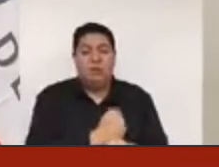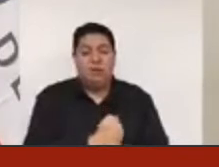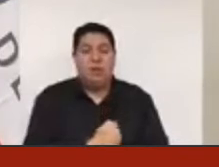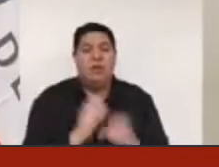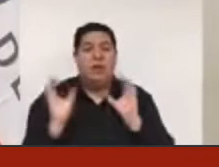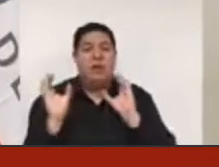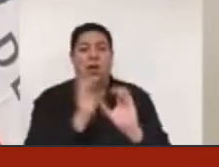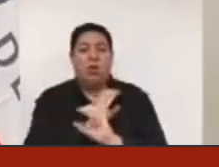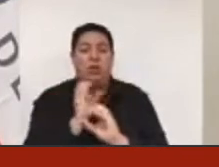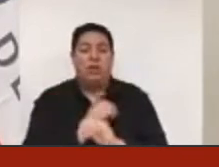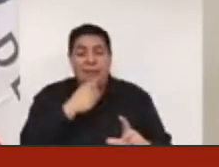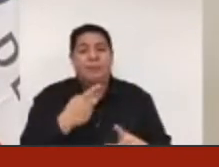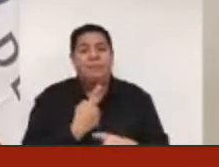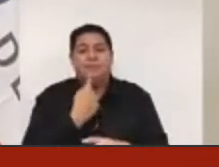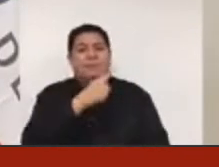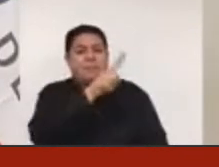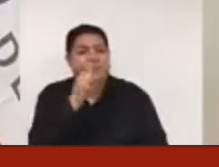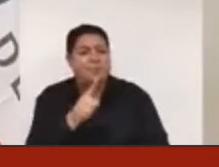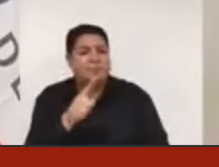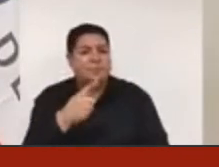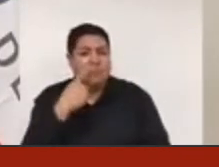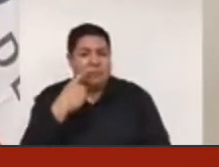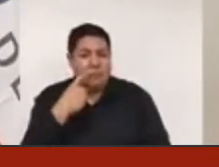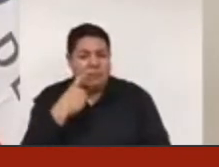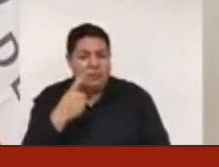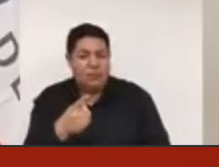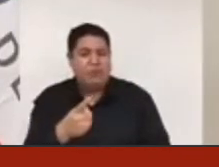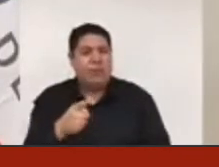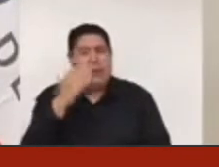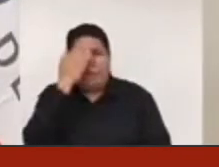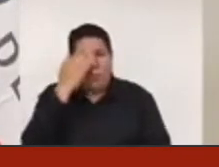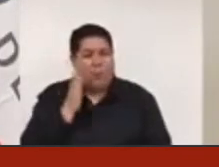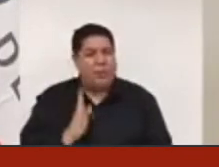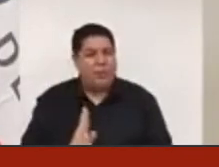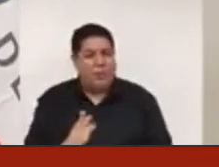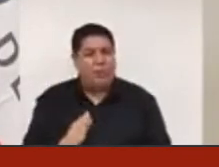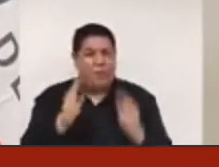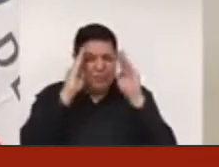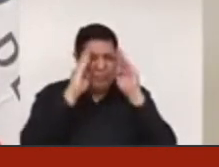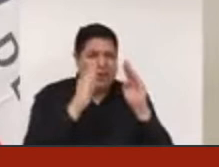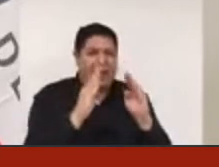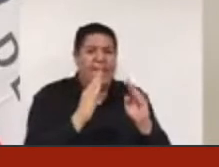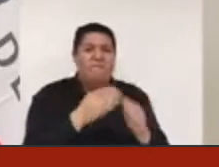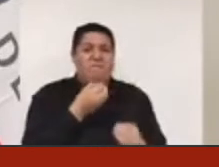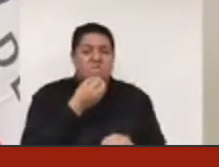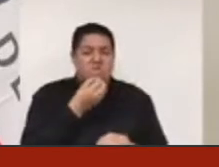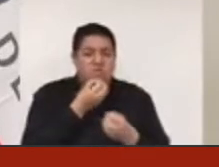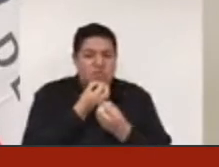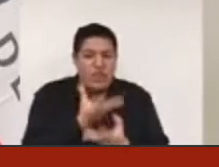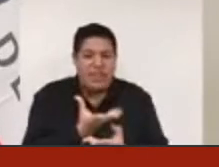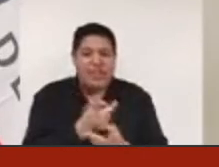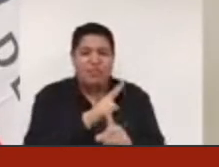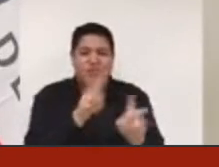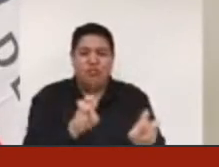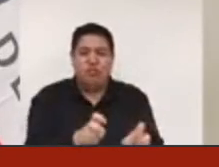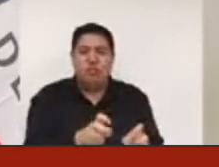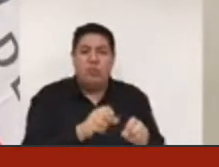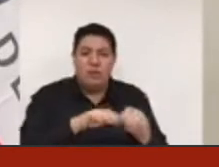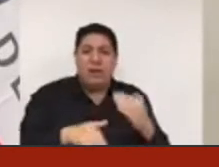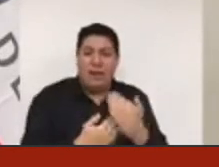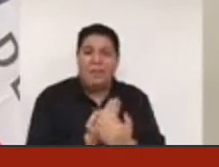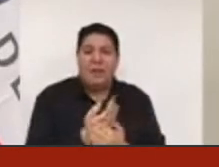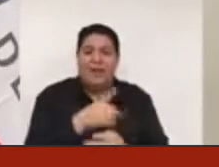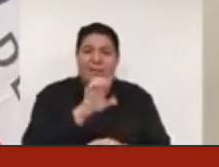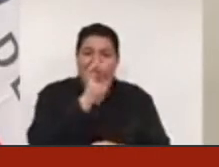cauquenes sigue preocupada por la filtración de este tipo de informaciones porque ya se había estado circulando durante toda la mañana